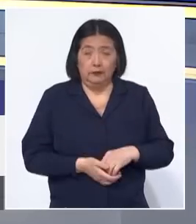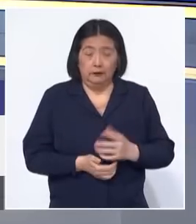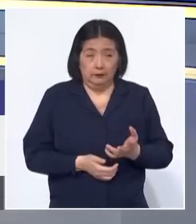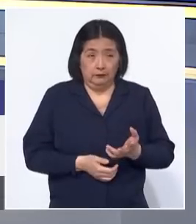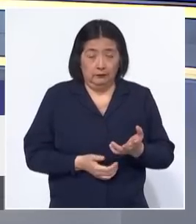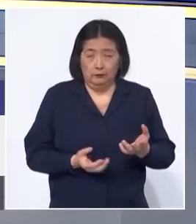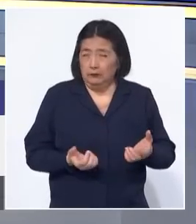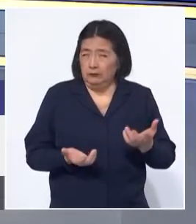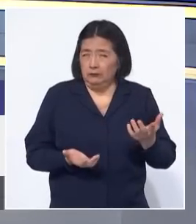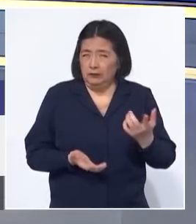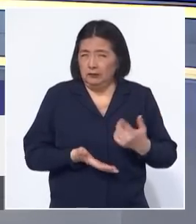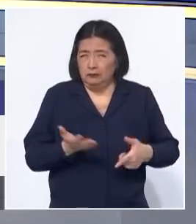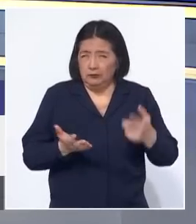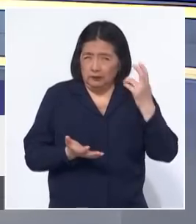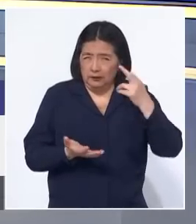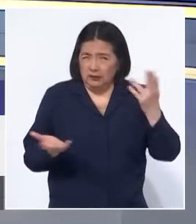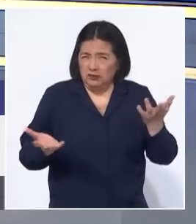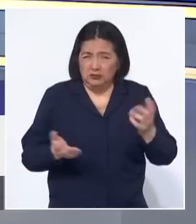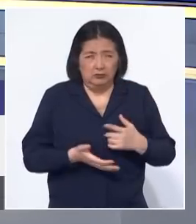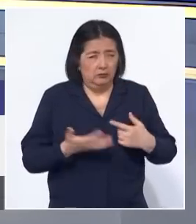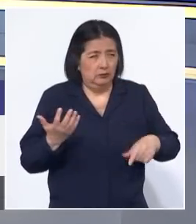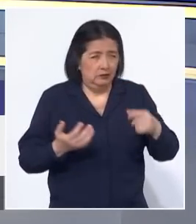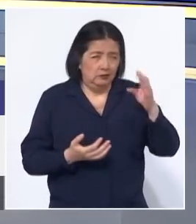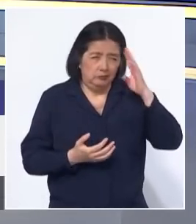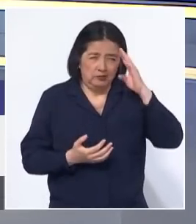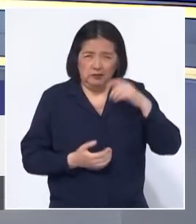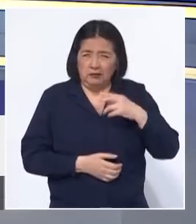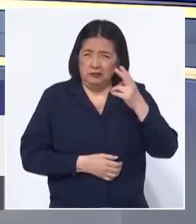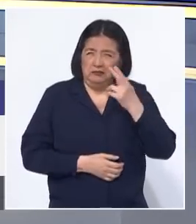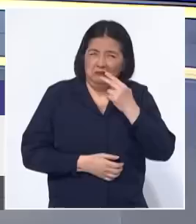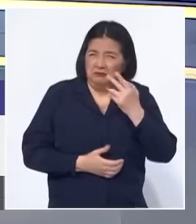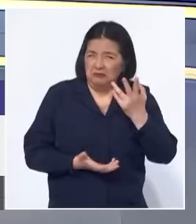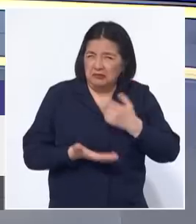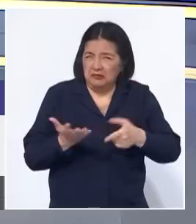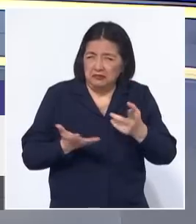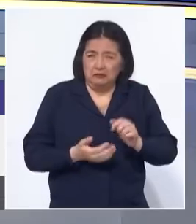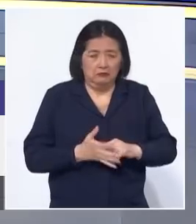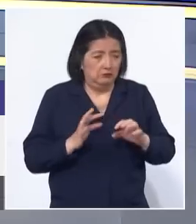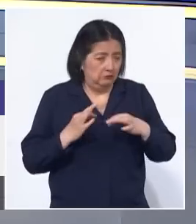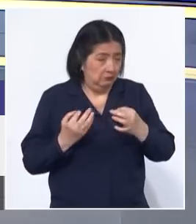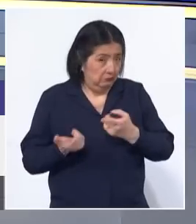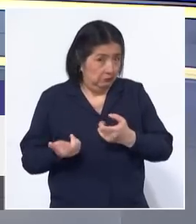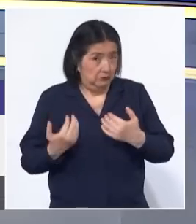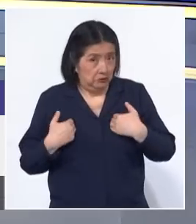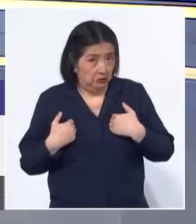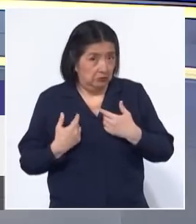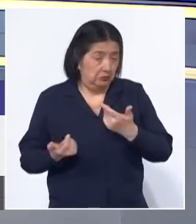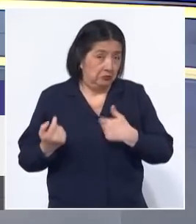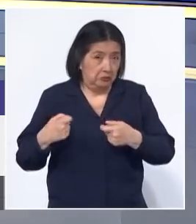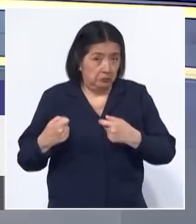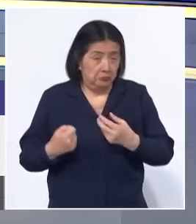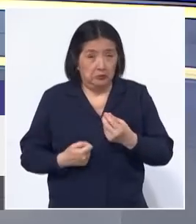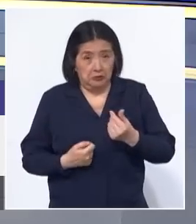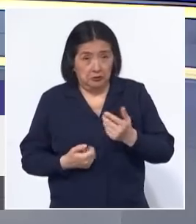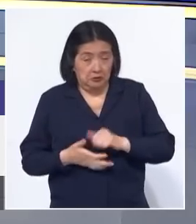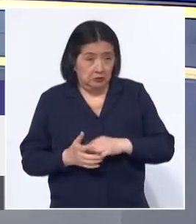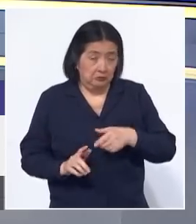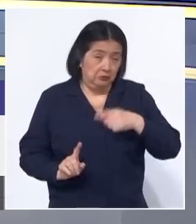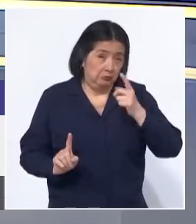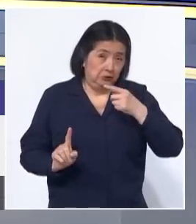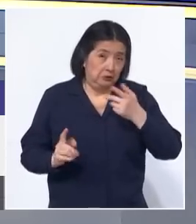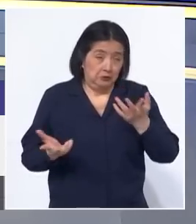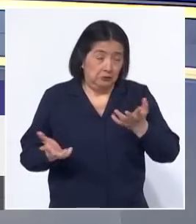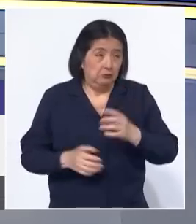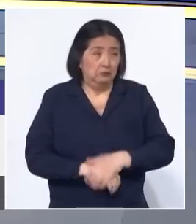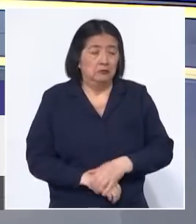Valeria. ¿Cuál sería el móvil? ¿Qué es lo primero que la policía sospecha? ¿Son una familia que tiene negocios, dinero, venían siendo